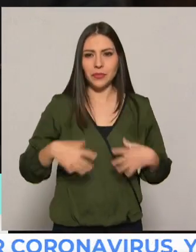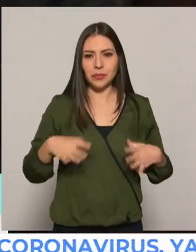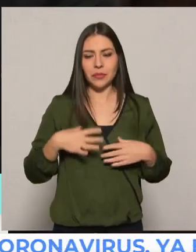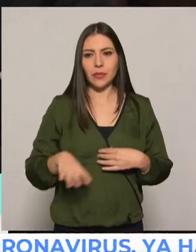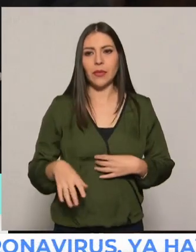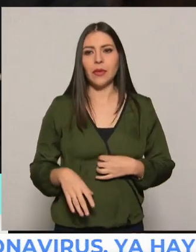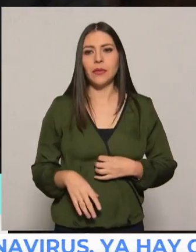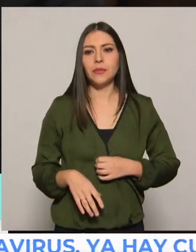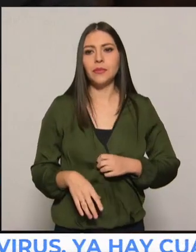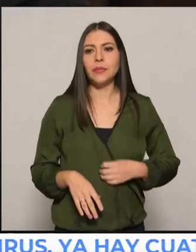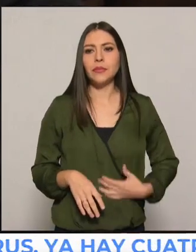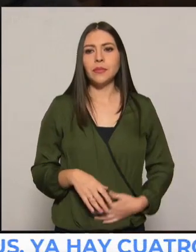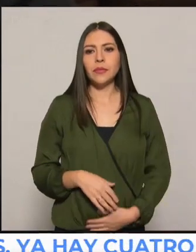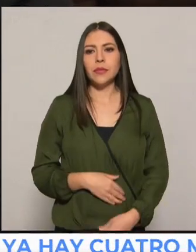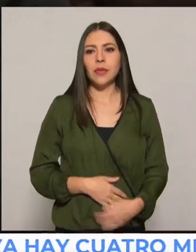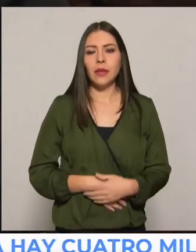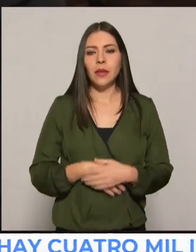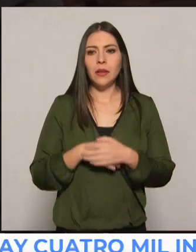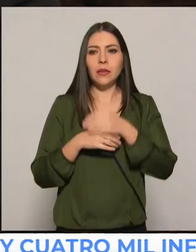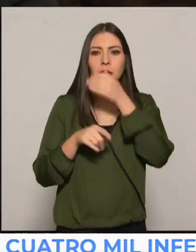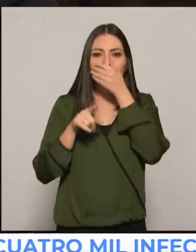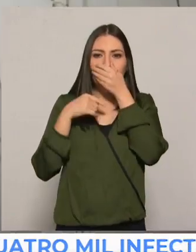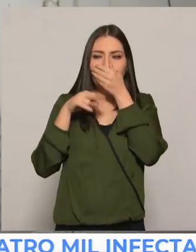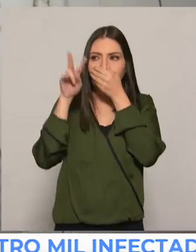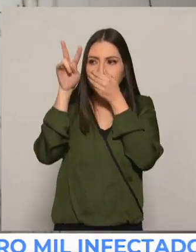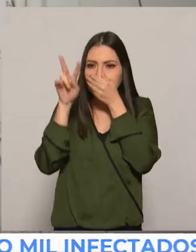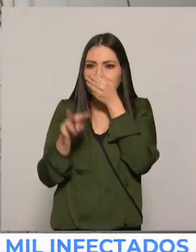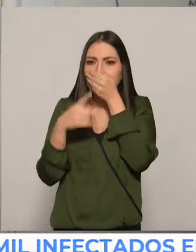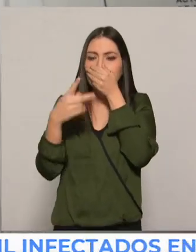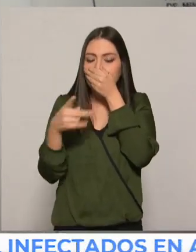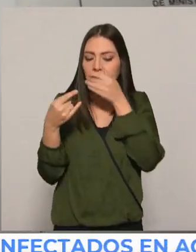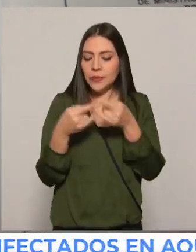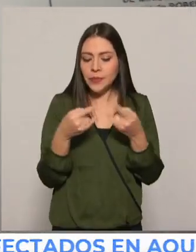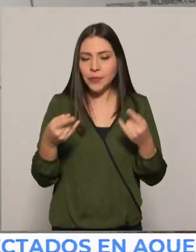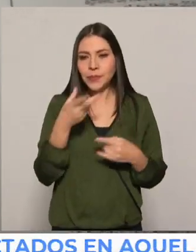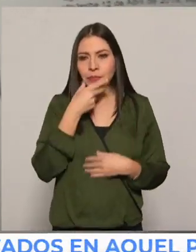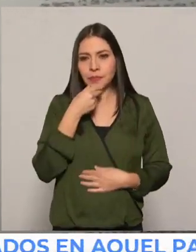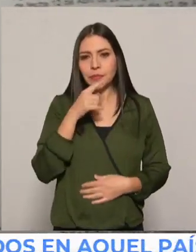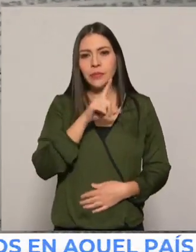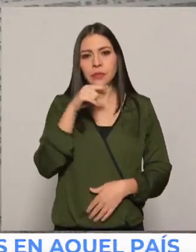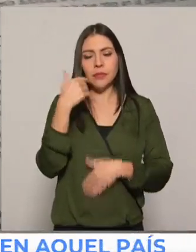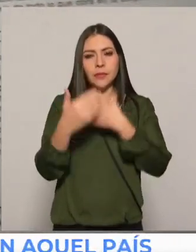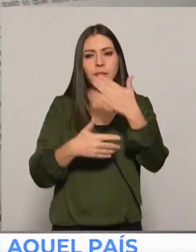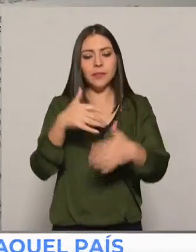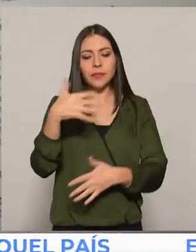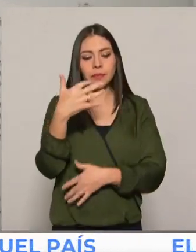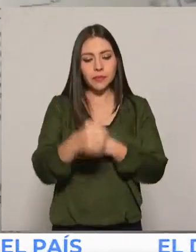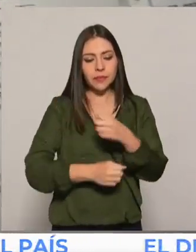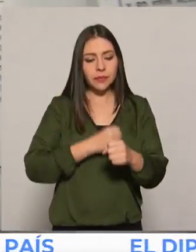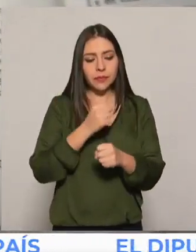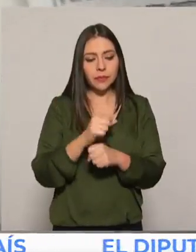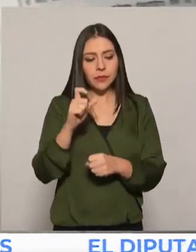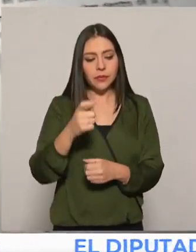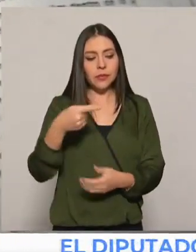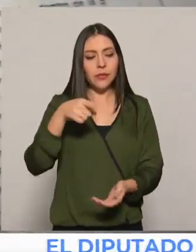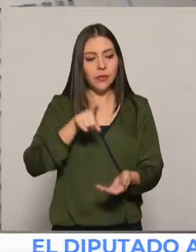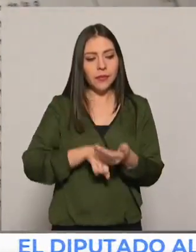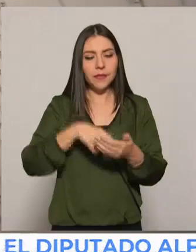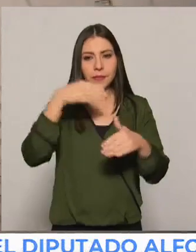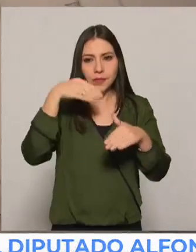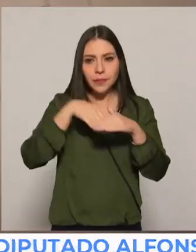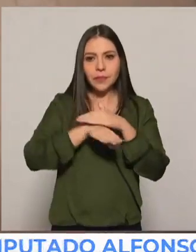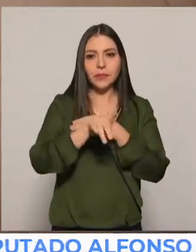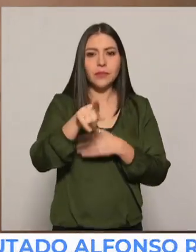atención el testimonio del ser humano. A los 15 años, uno después de ingresar al Seminario Auxiliar del